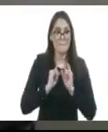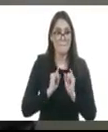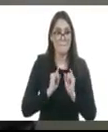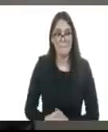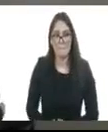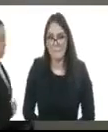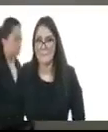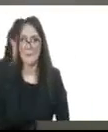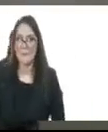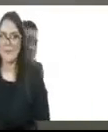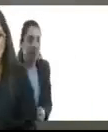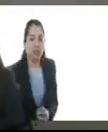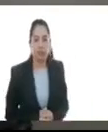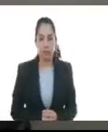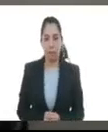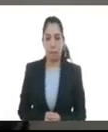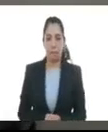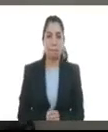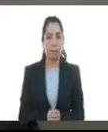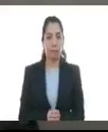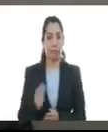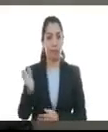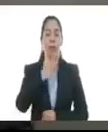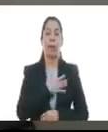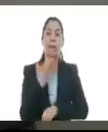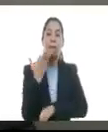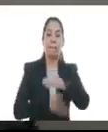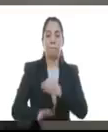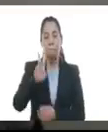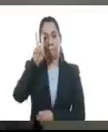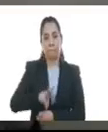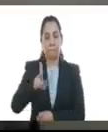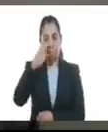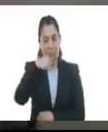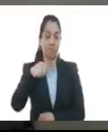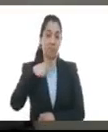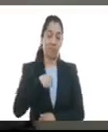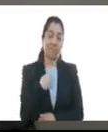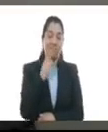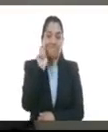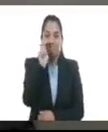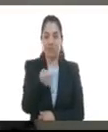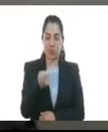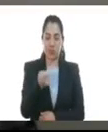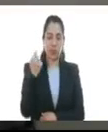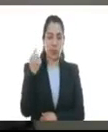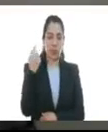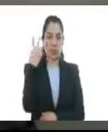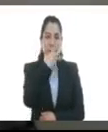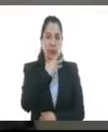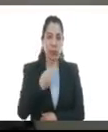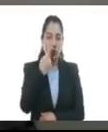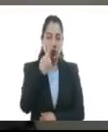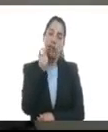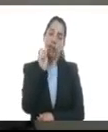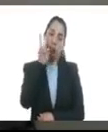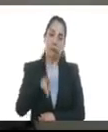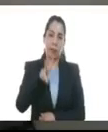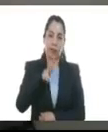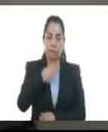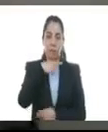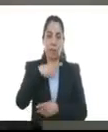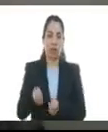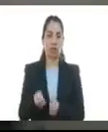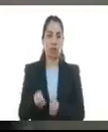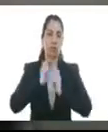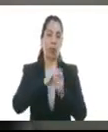muy bonito estar aquí con todos ustedes y que me hayan galardonado con este premio, pues es